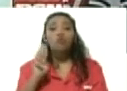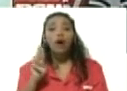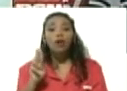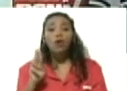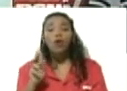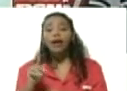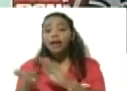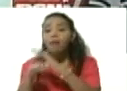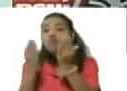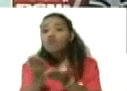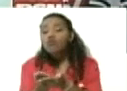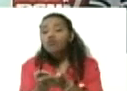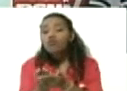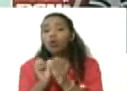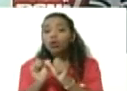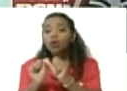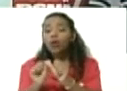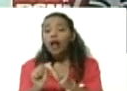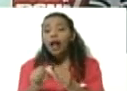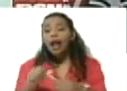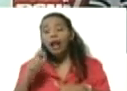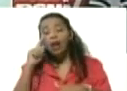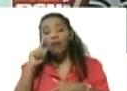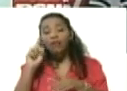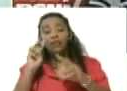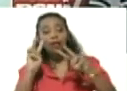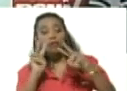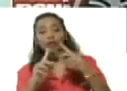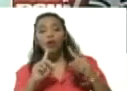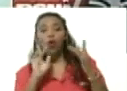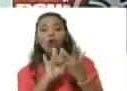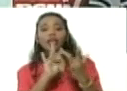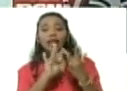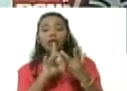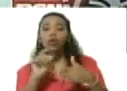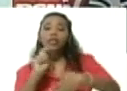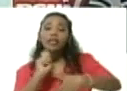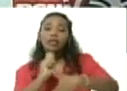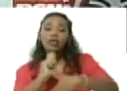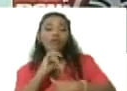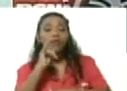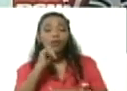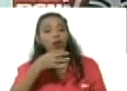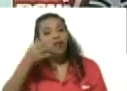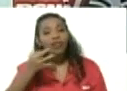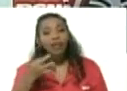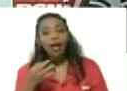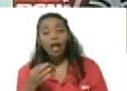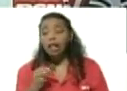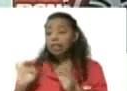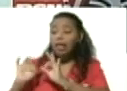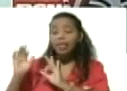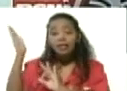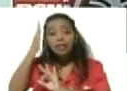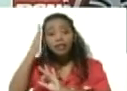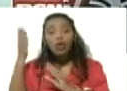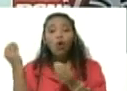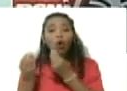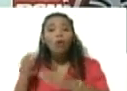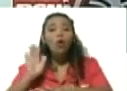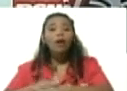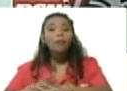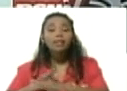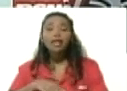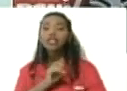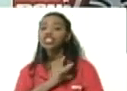que en el mundo siguen la señal de Telesur para mantenerse informados con la verdad. No se hubiese sabido lo que pasa en